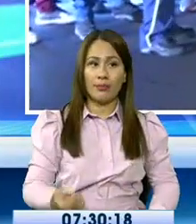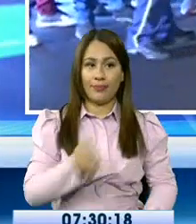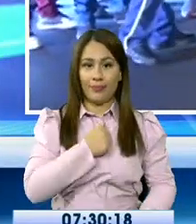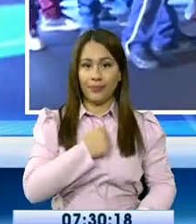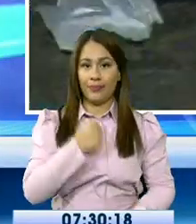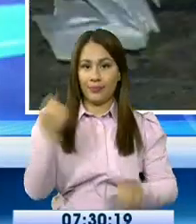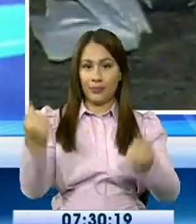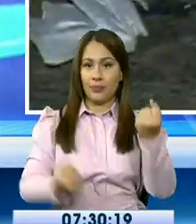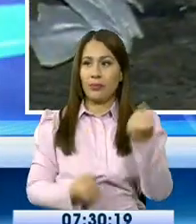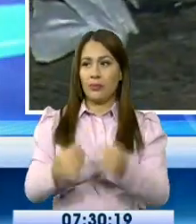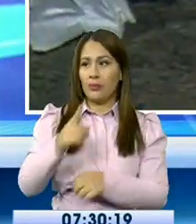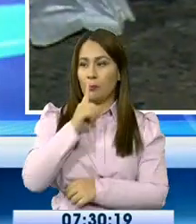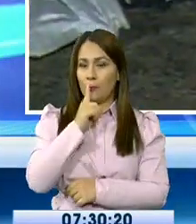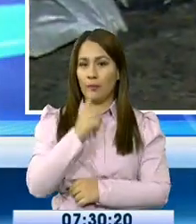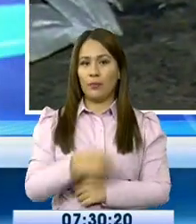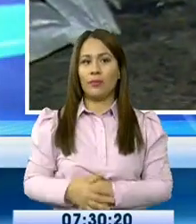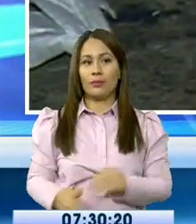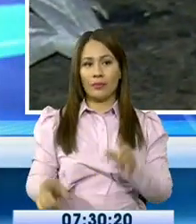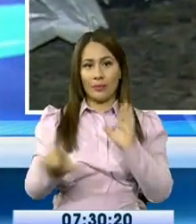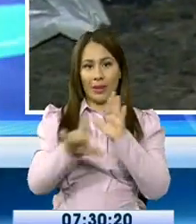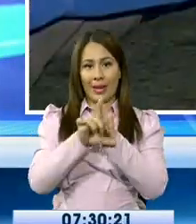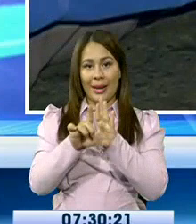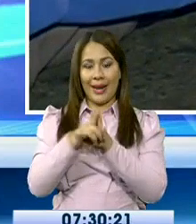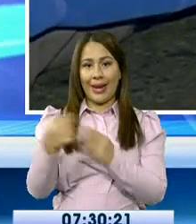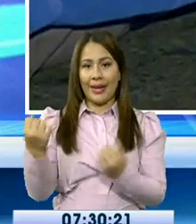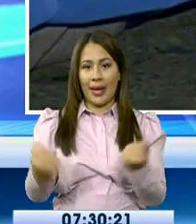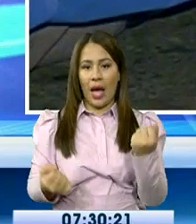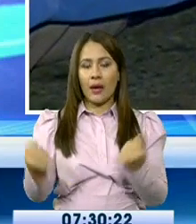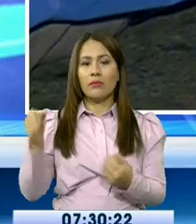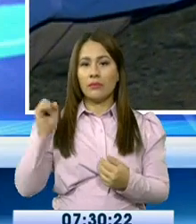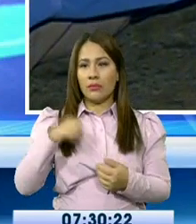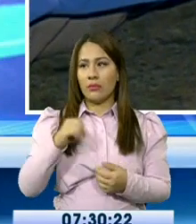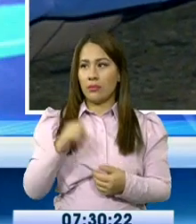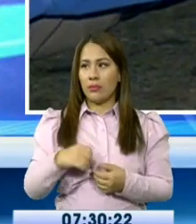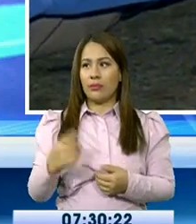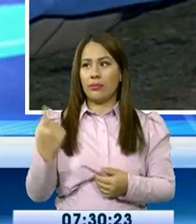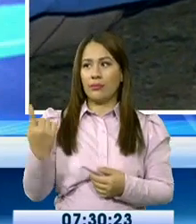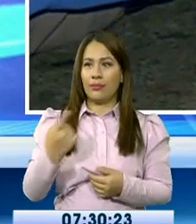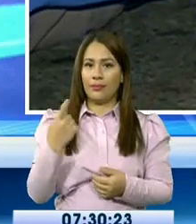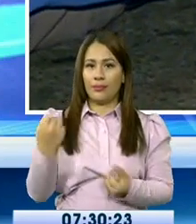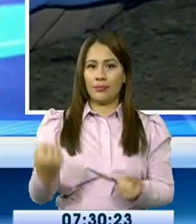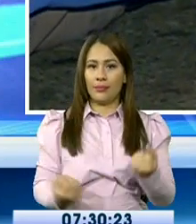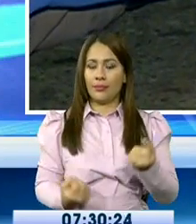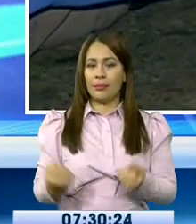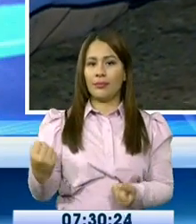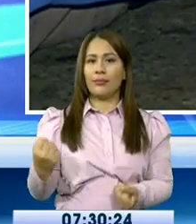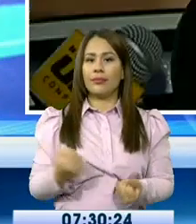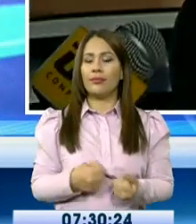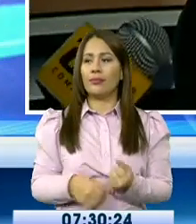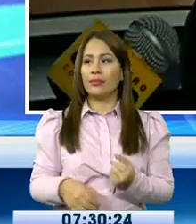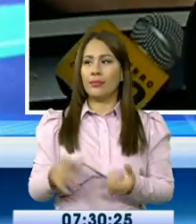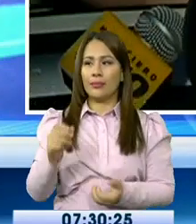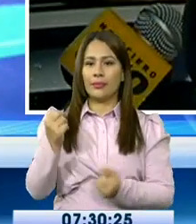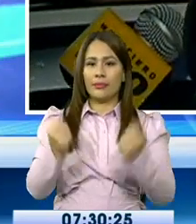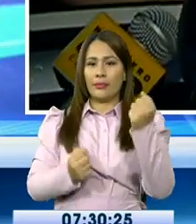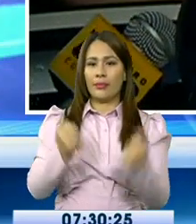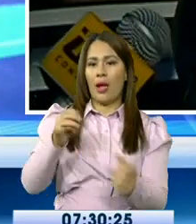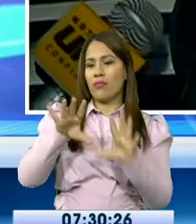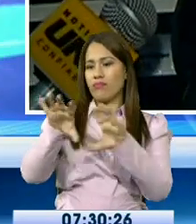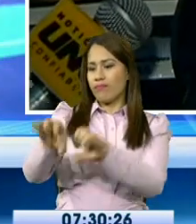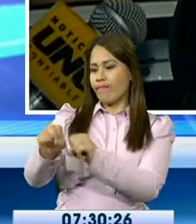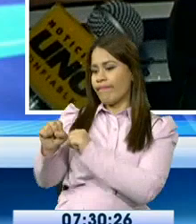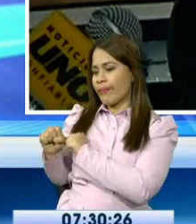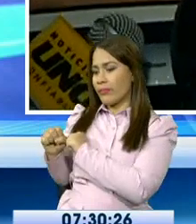saca su carro porque el carro, según la ley, no es agente actuante. Y es verdad. Así el es. Carro no se maneja solo. Ah, en efecto. Sacan sus carros y vean. Y